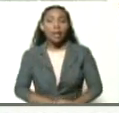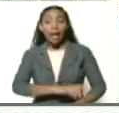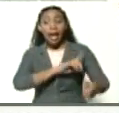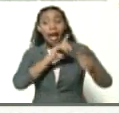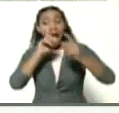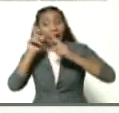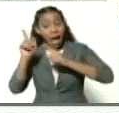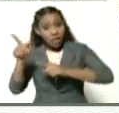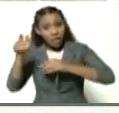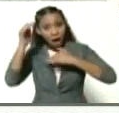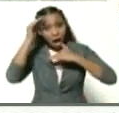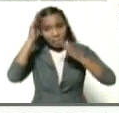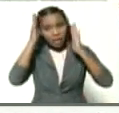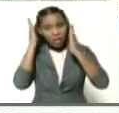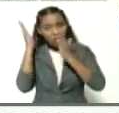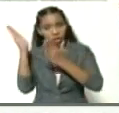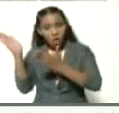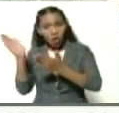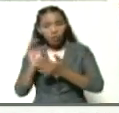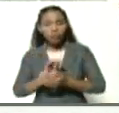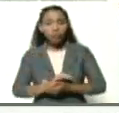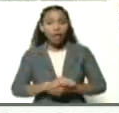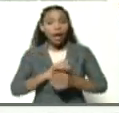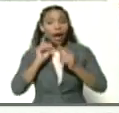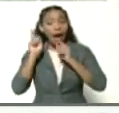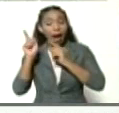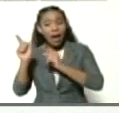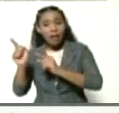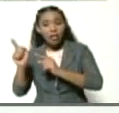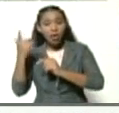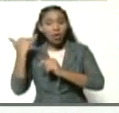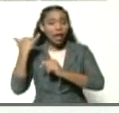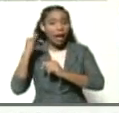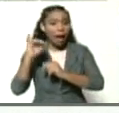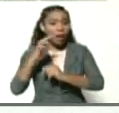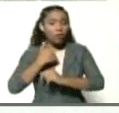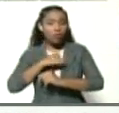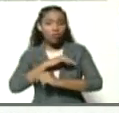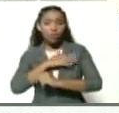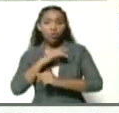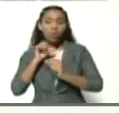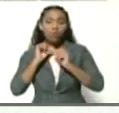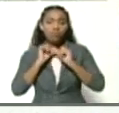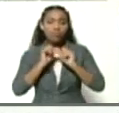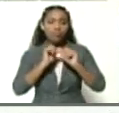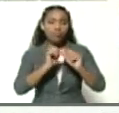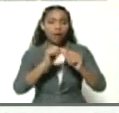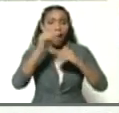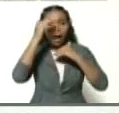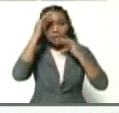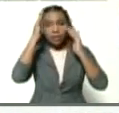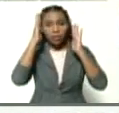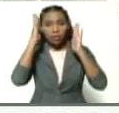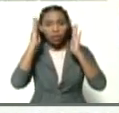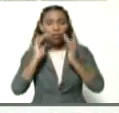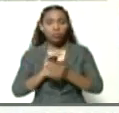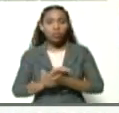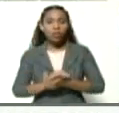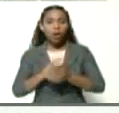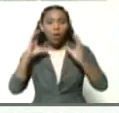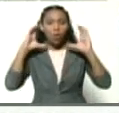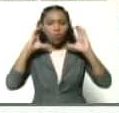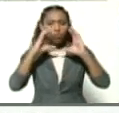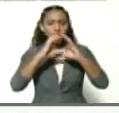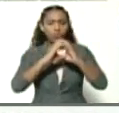es lo que hay que atender. Eso es lo que tiene nosotros permanentemente atendido,